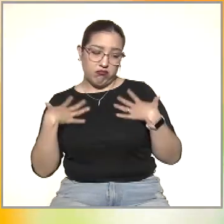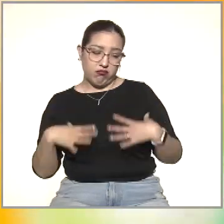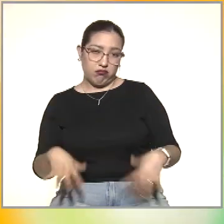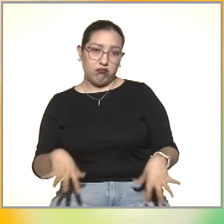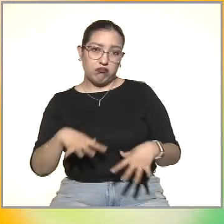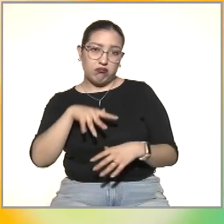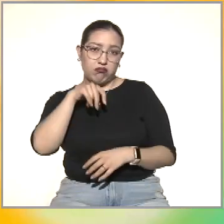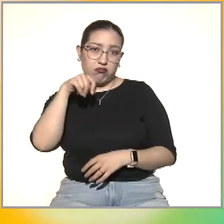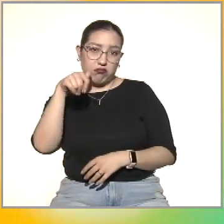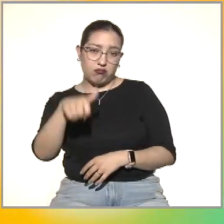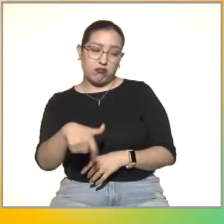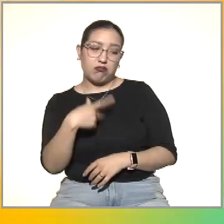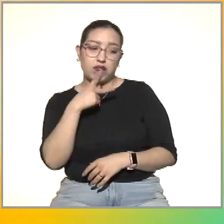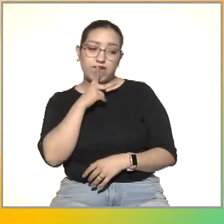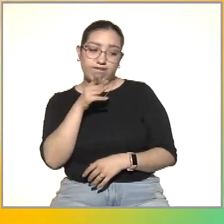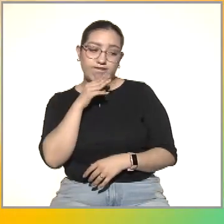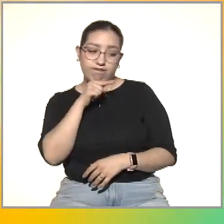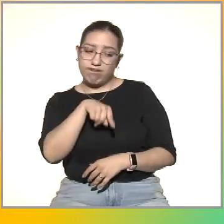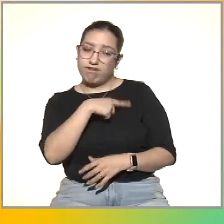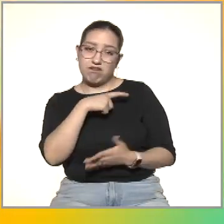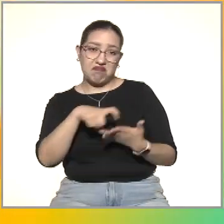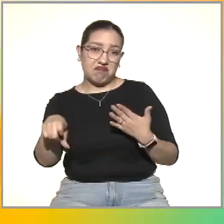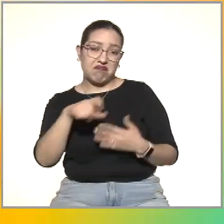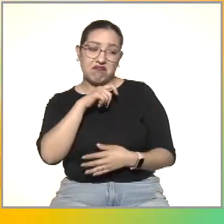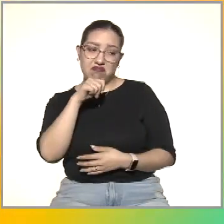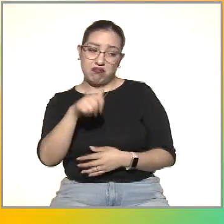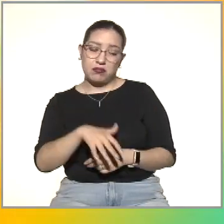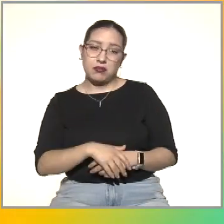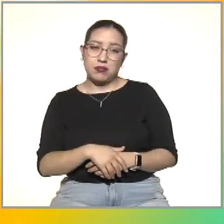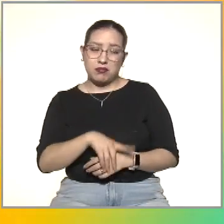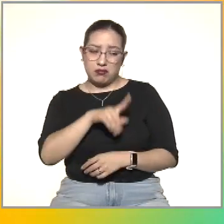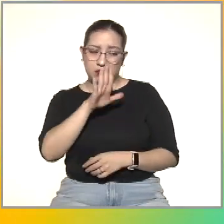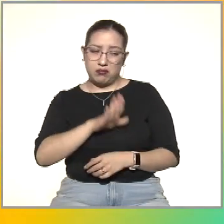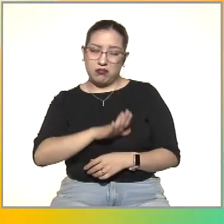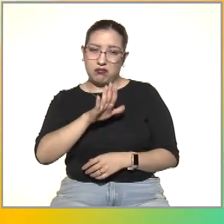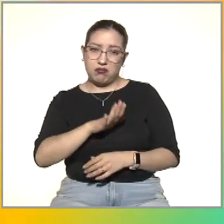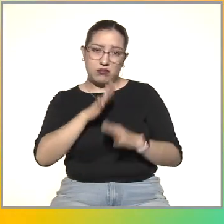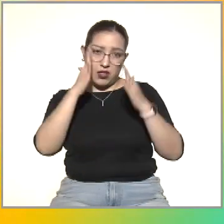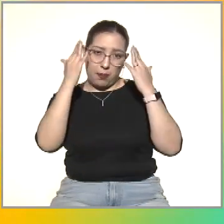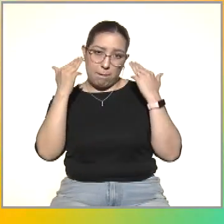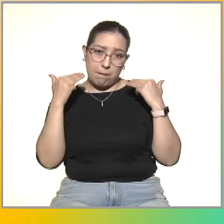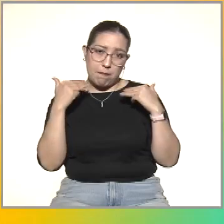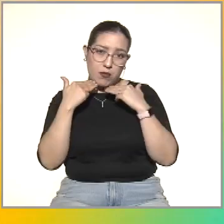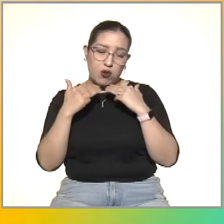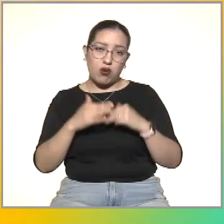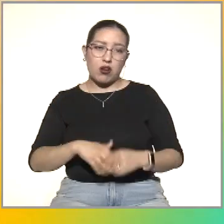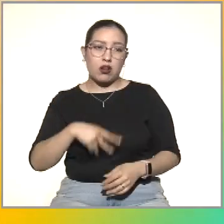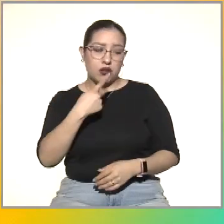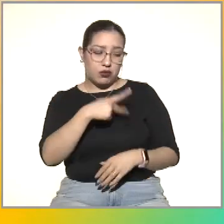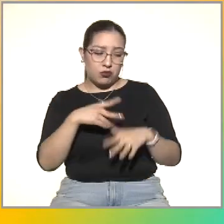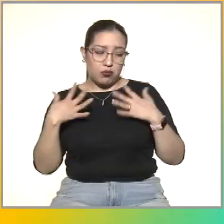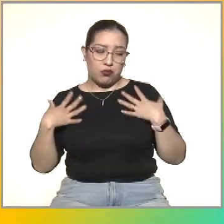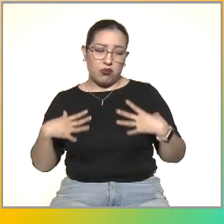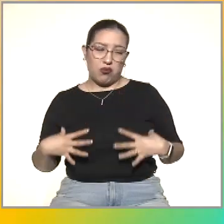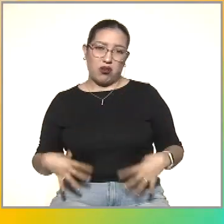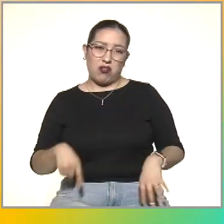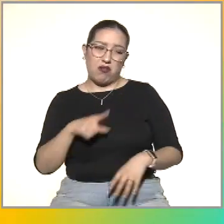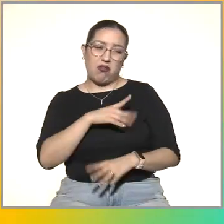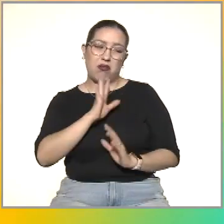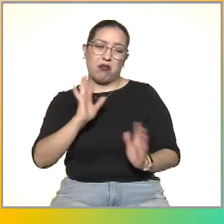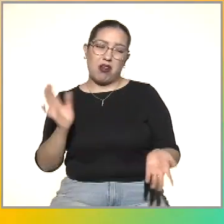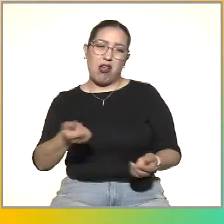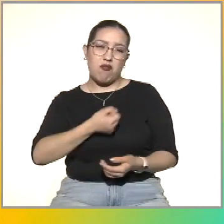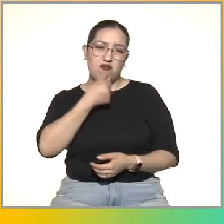compran sus papás. Santurrona. Ay, hasta parece monja. Su uniforme está usado